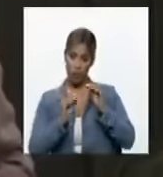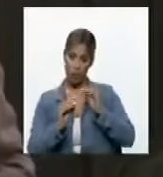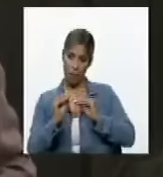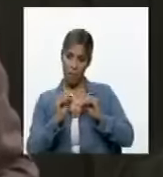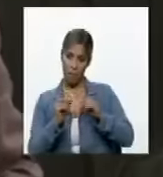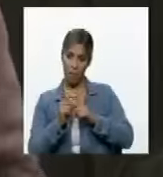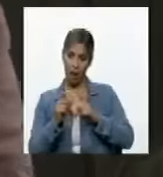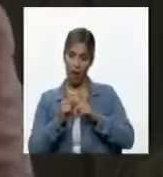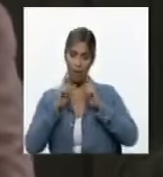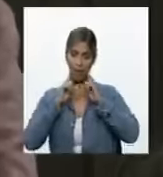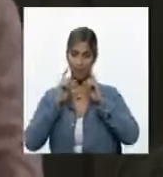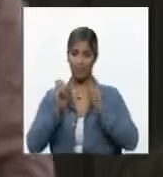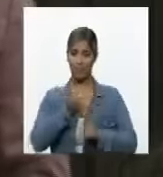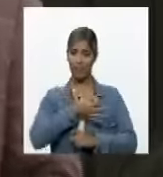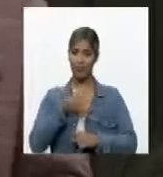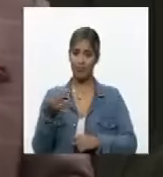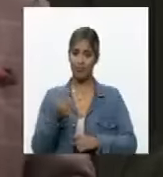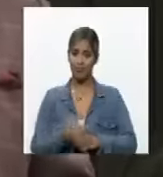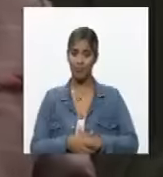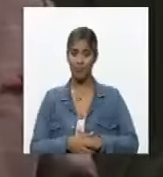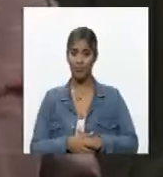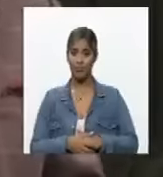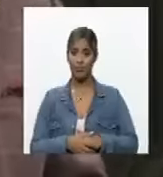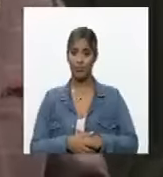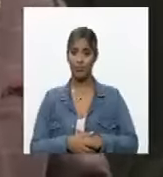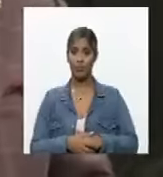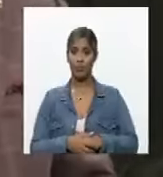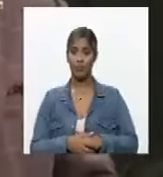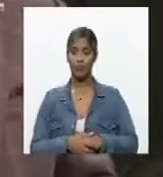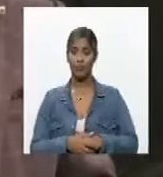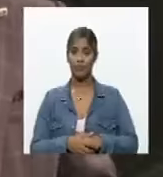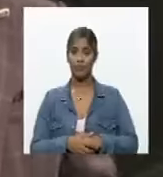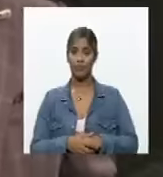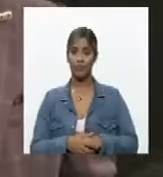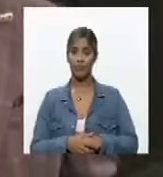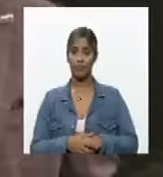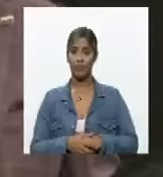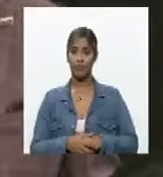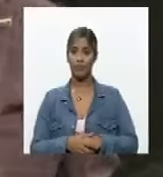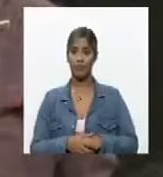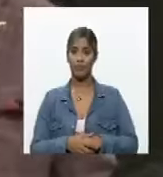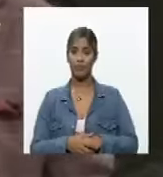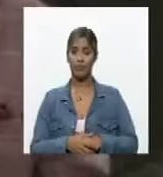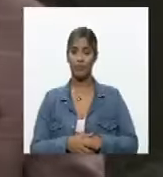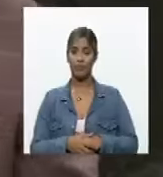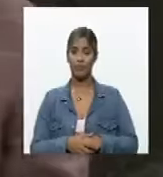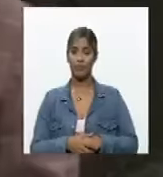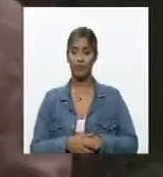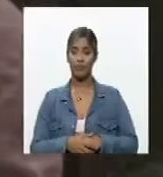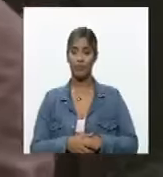tipógrafo por excelencia, el gran tipógrafo del momento,